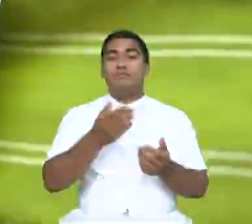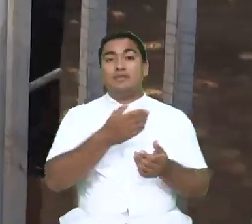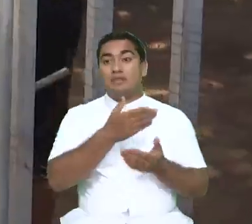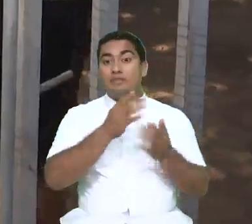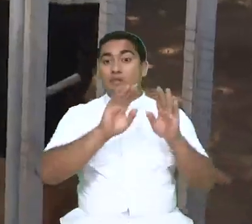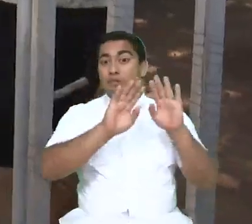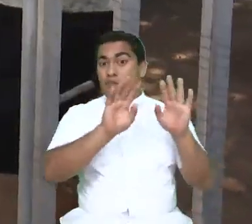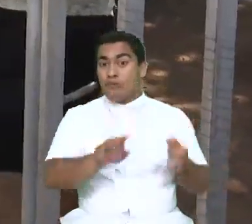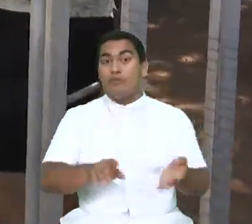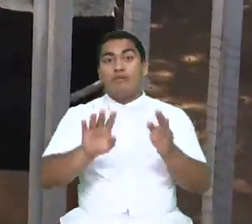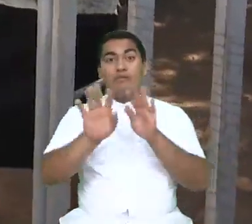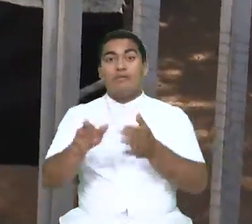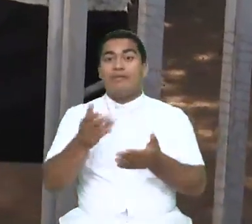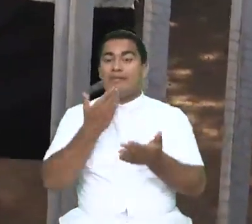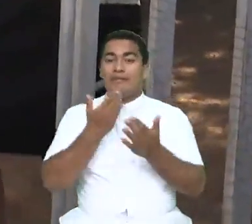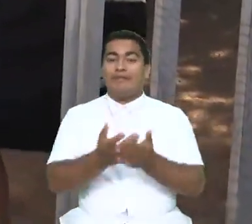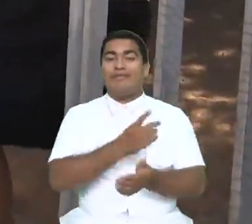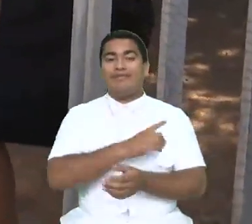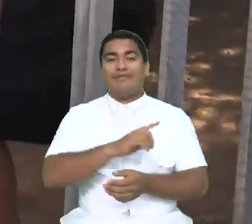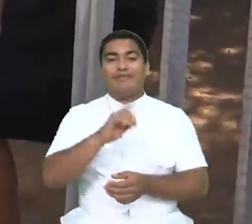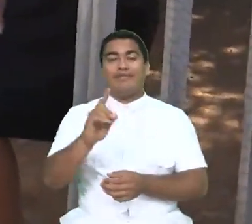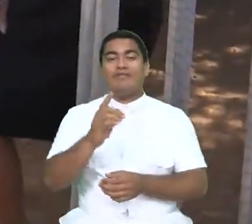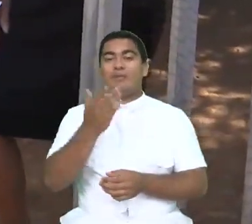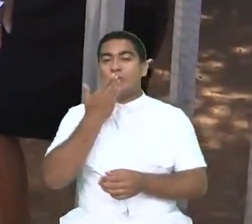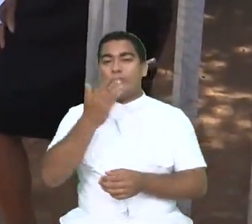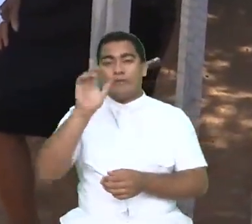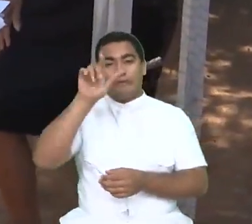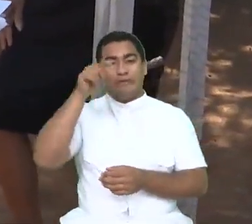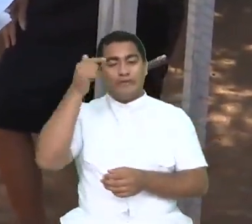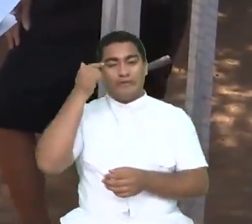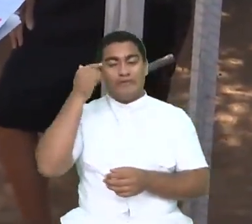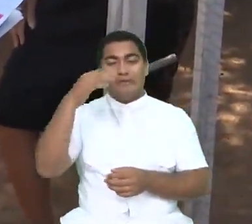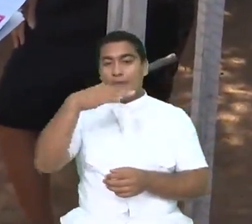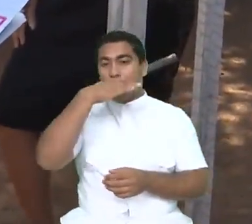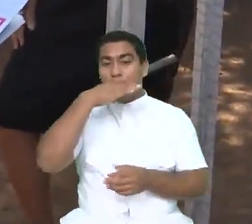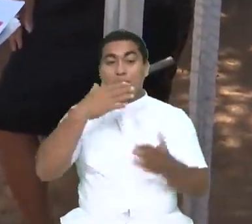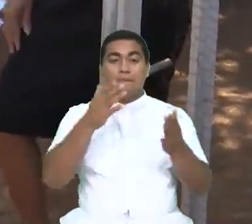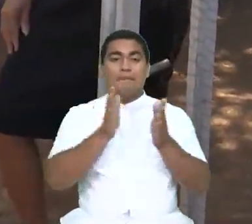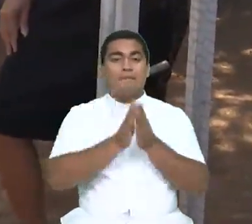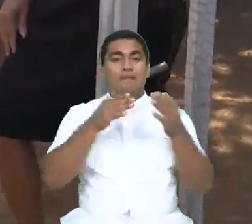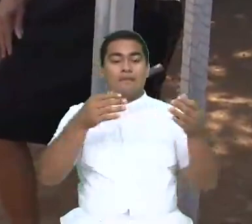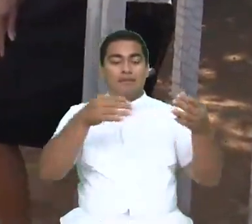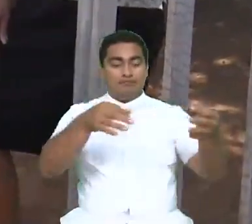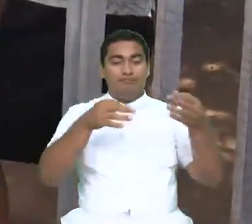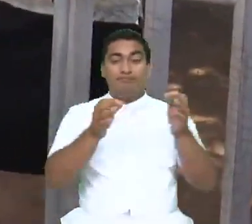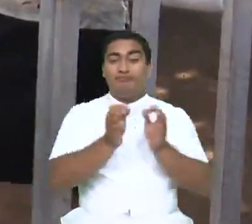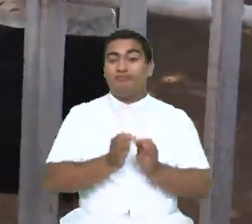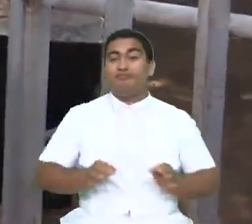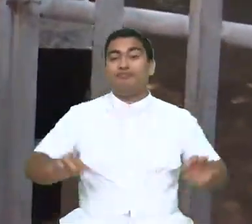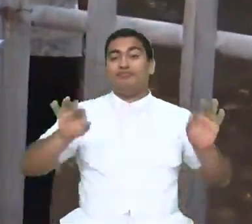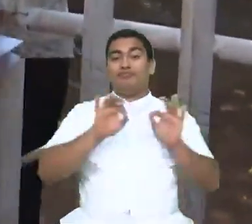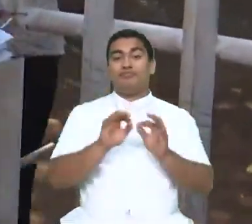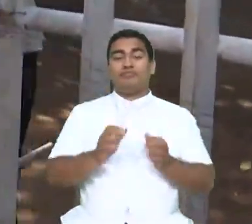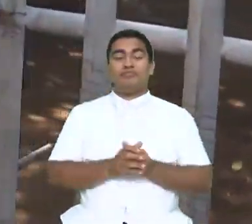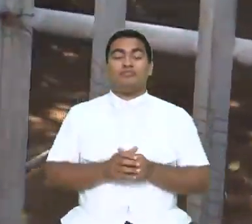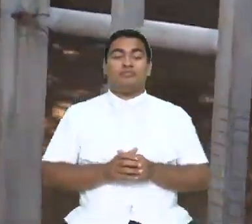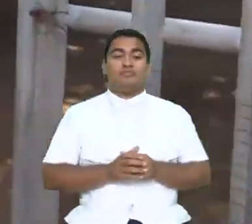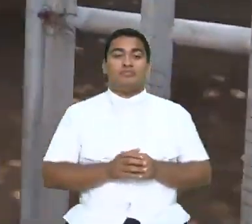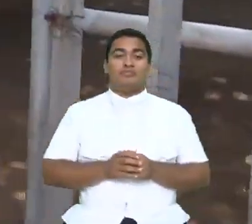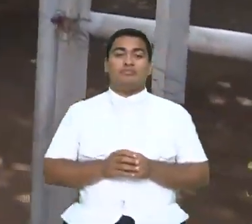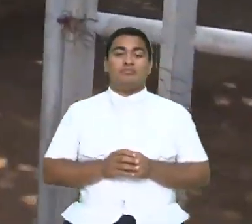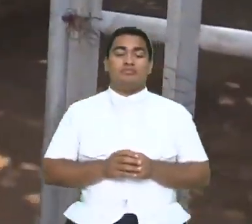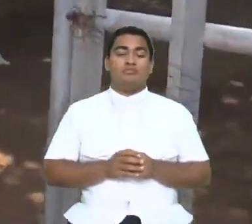Dios y a este buen gobierno sandinista por la entrega de tan documento importante. Como mujeres